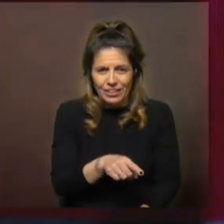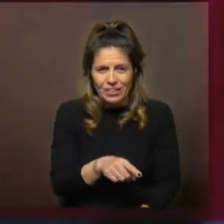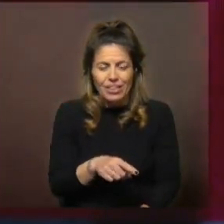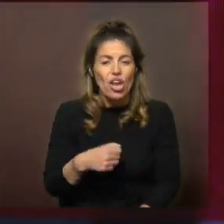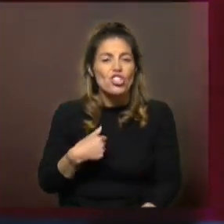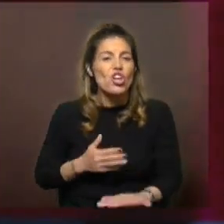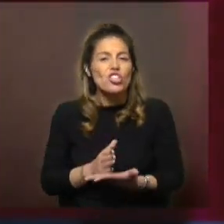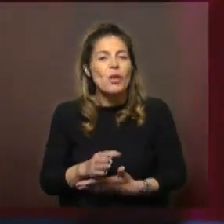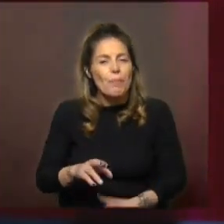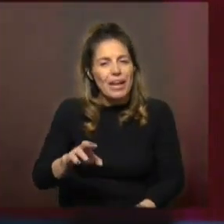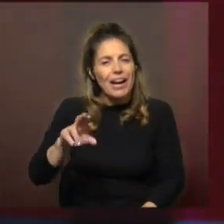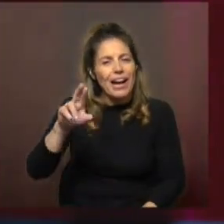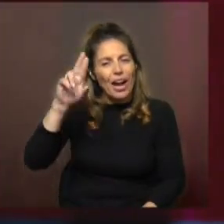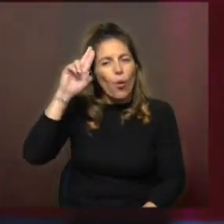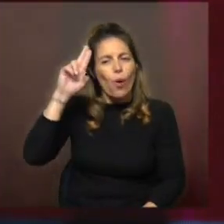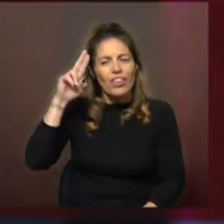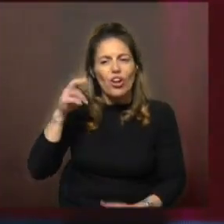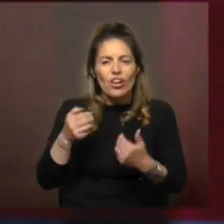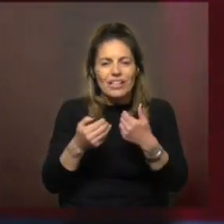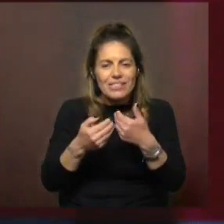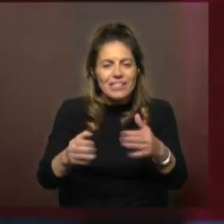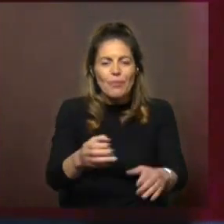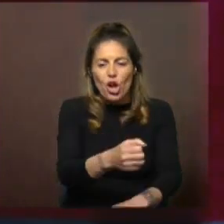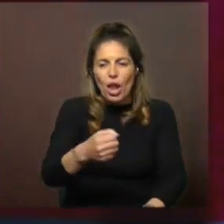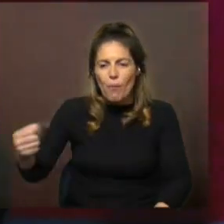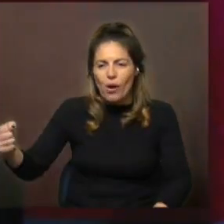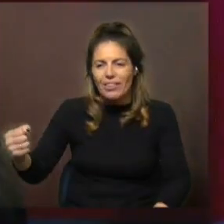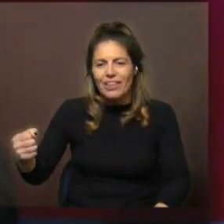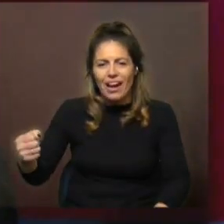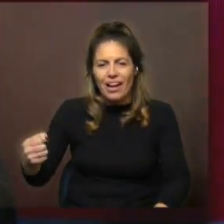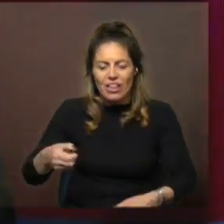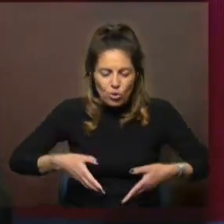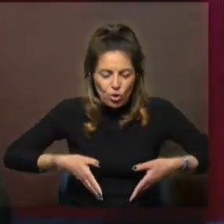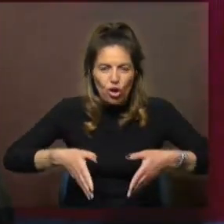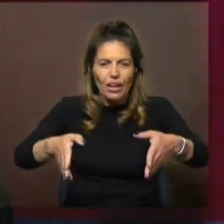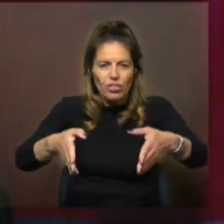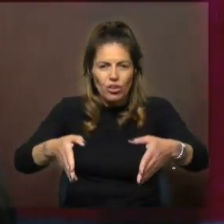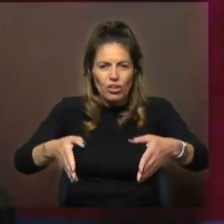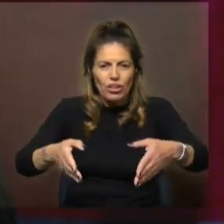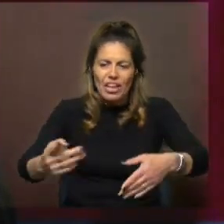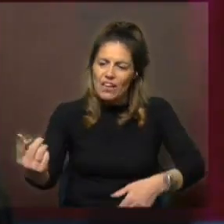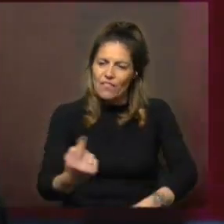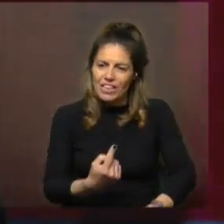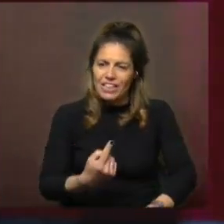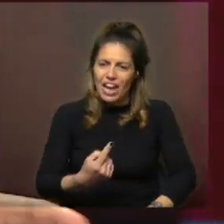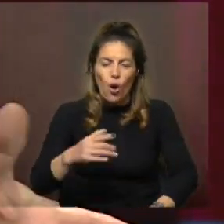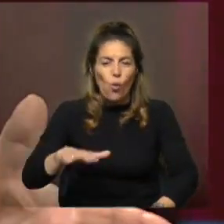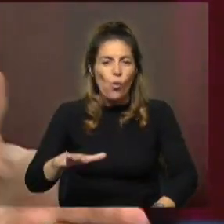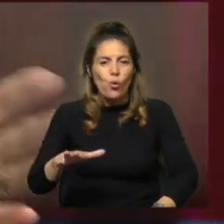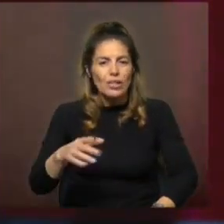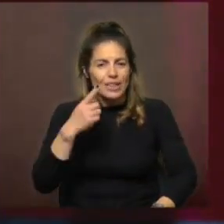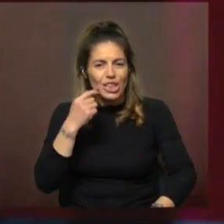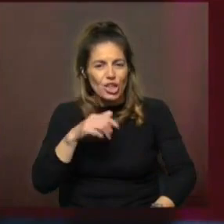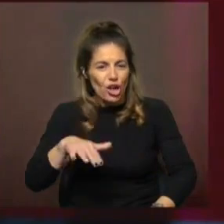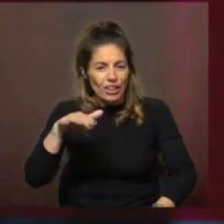siempre recuerdo que se abrió la puerta en el blandengues se abrió la puerta en un corredor y apareció un niño grande vos Estabas ahí